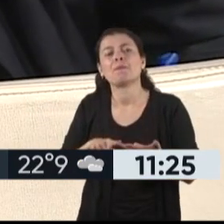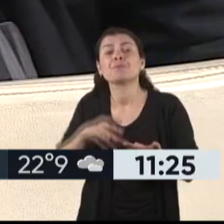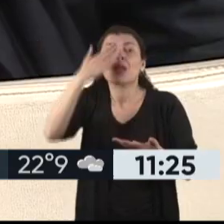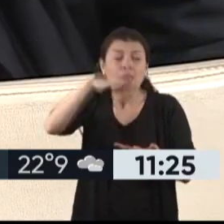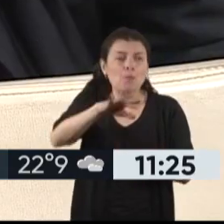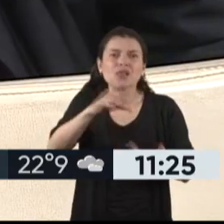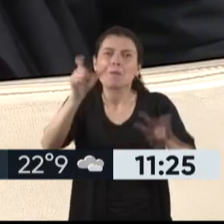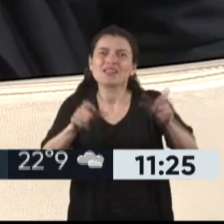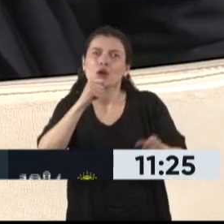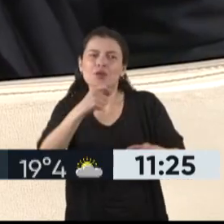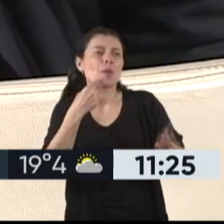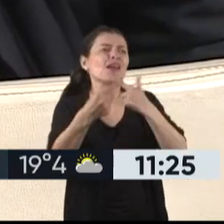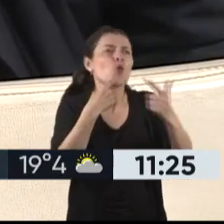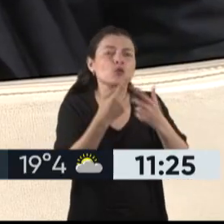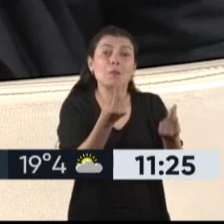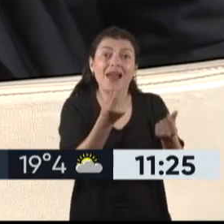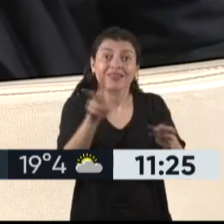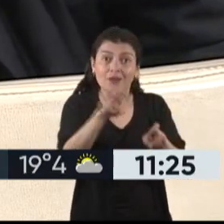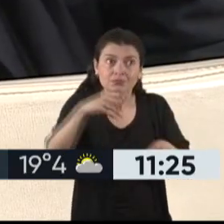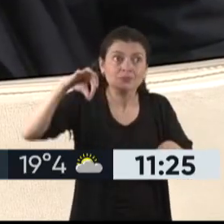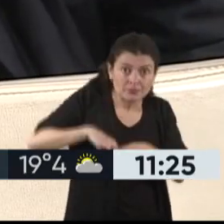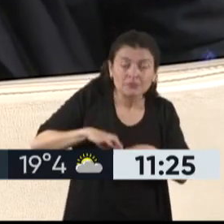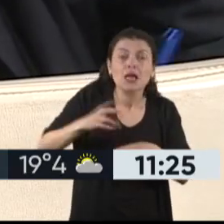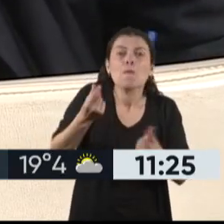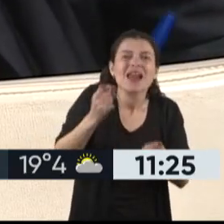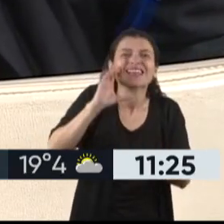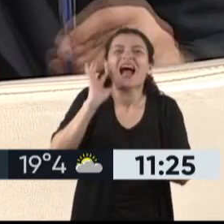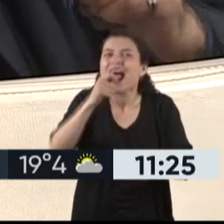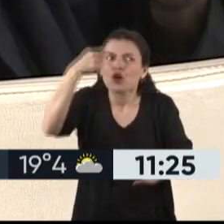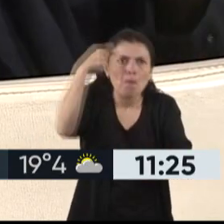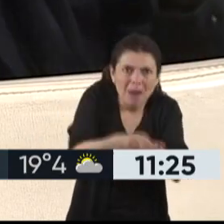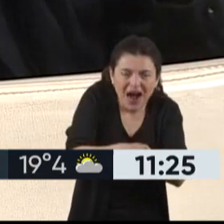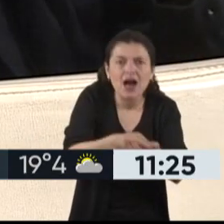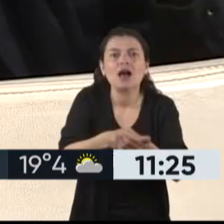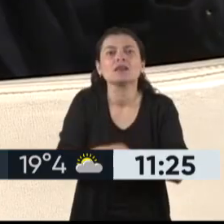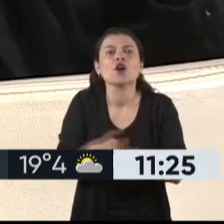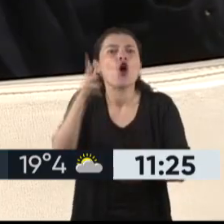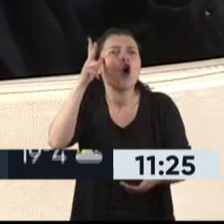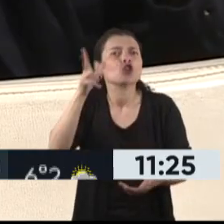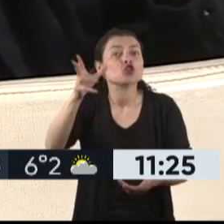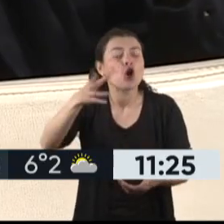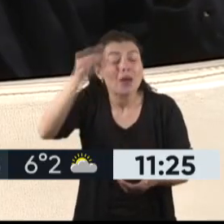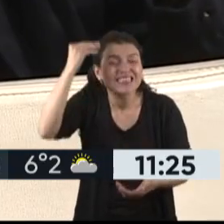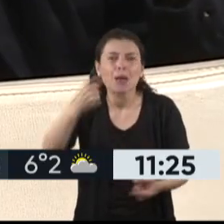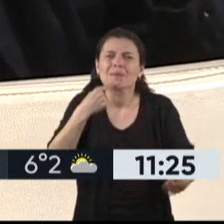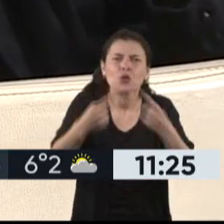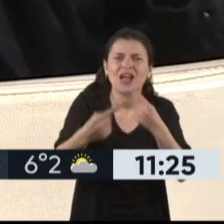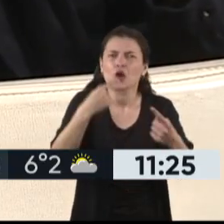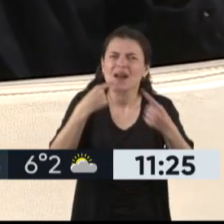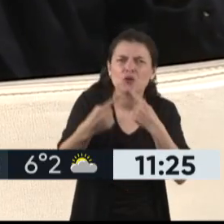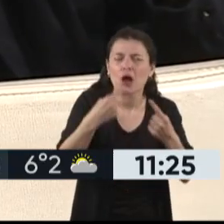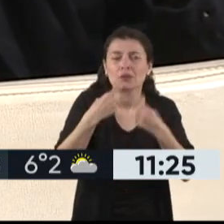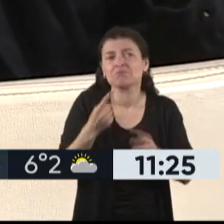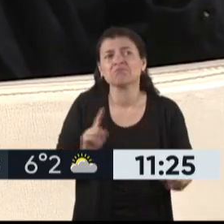si recibió dinero de Machado, y esto se lo preguntan en televisión 8 veces y no lo responde Spert. Y ayer, luego de la presión de los